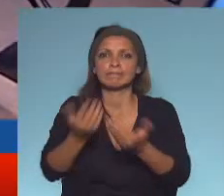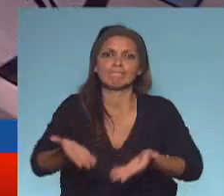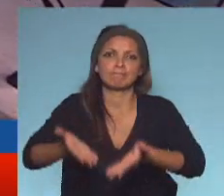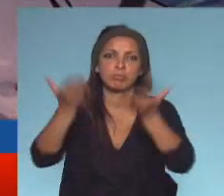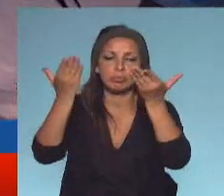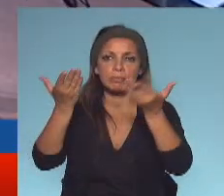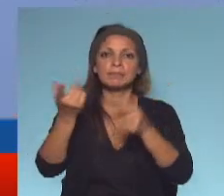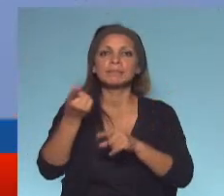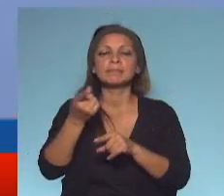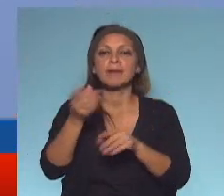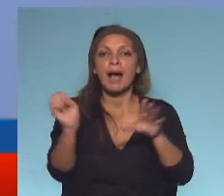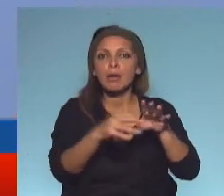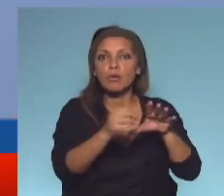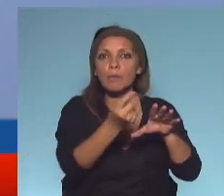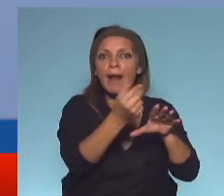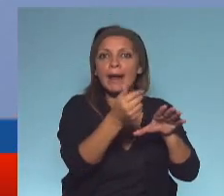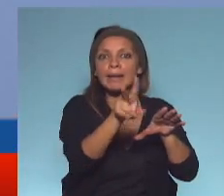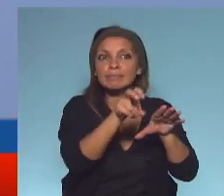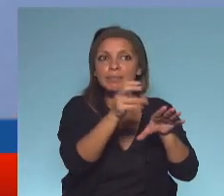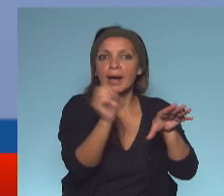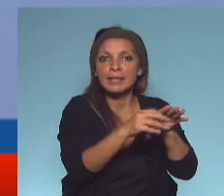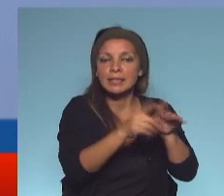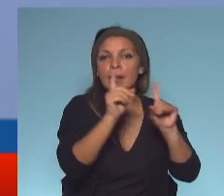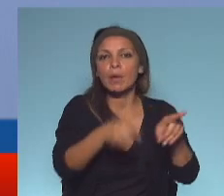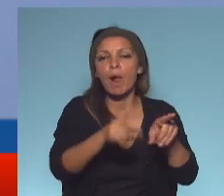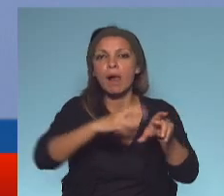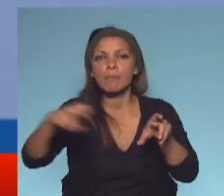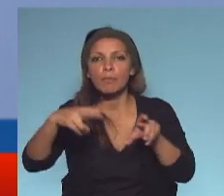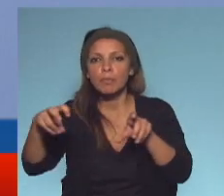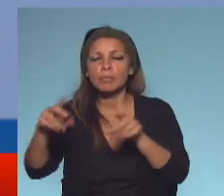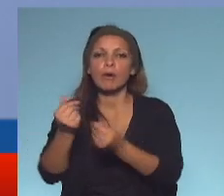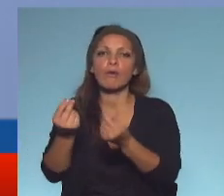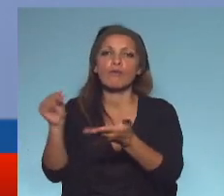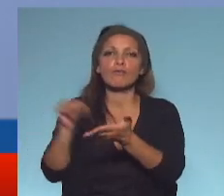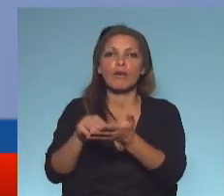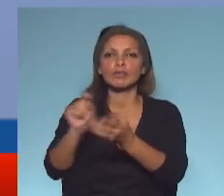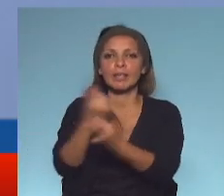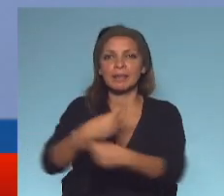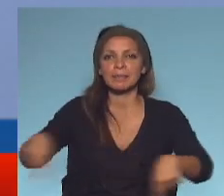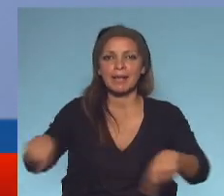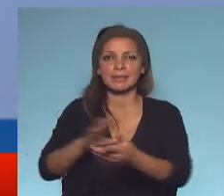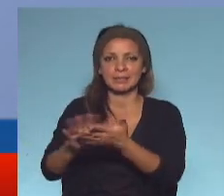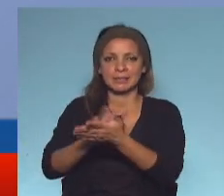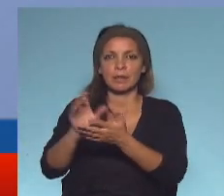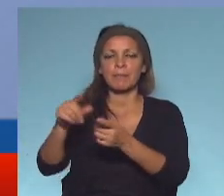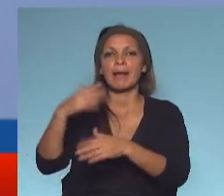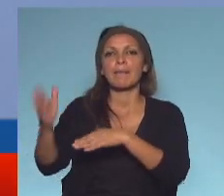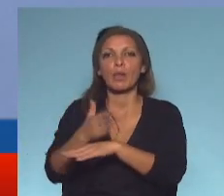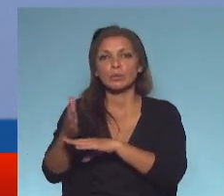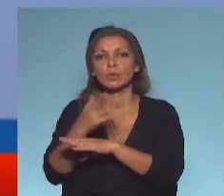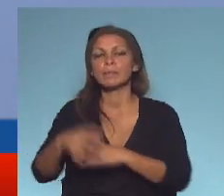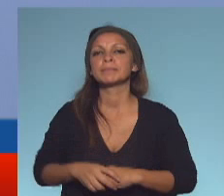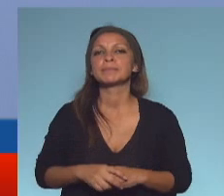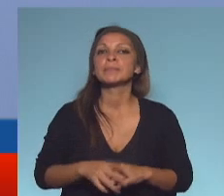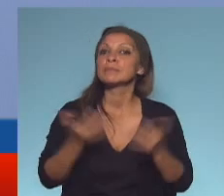exterior y acumular reservas, por otro lado obviamente también impactando en los costos de diferentes materias primas. Frente a esto, a